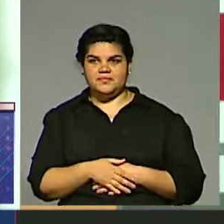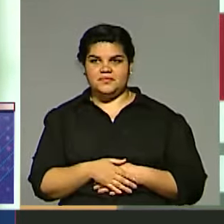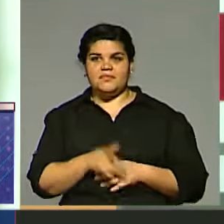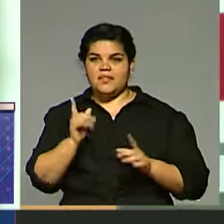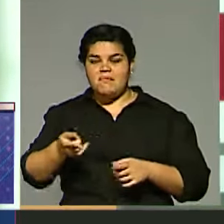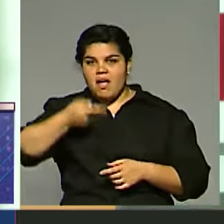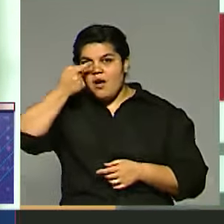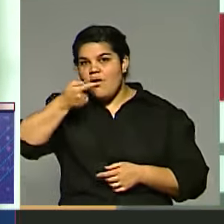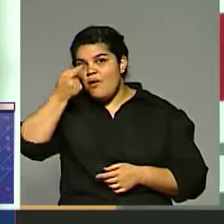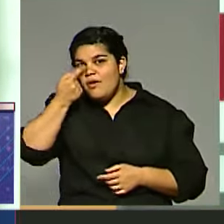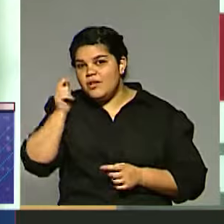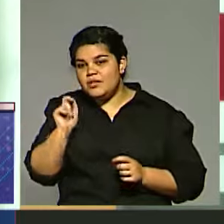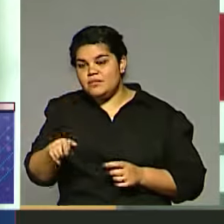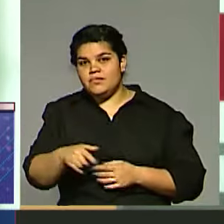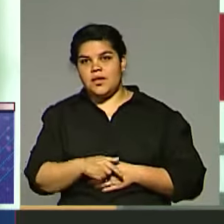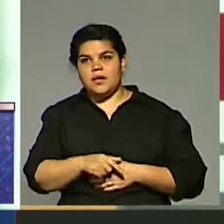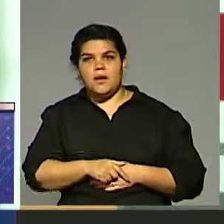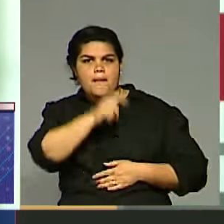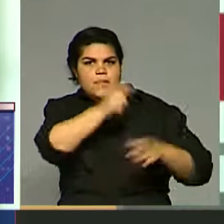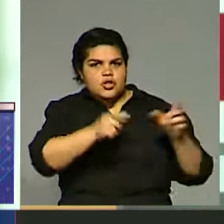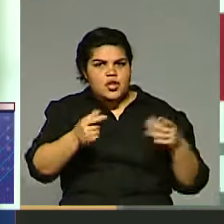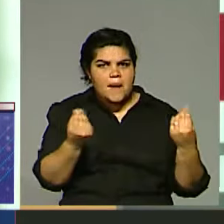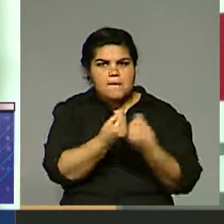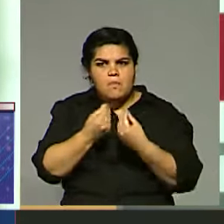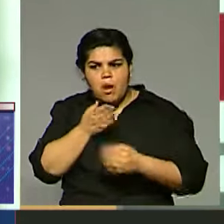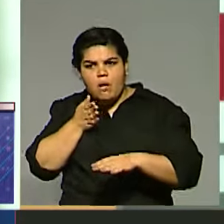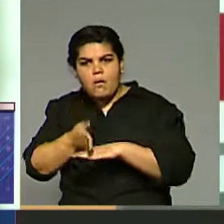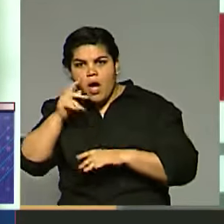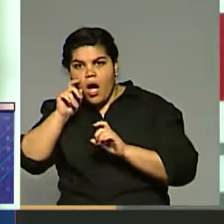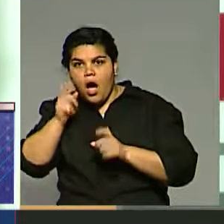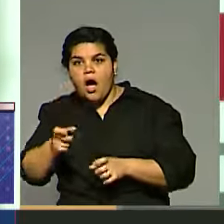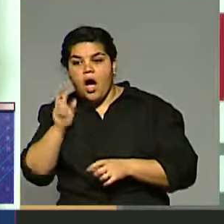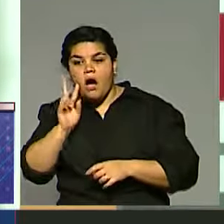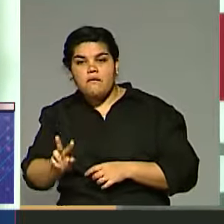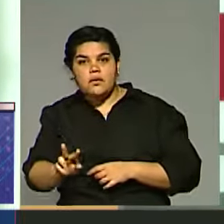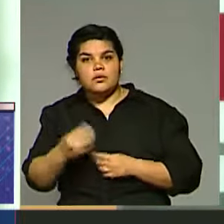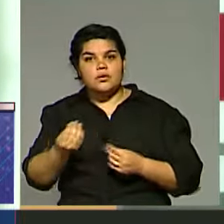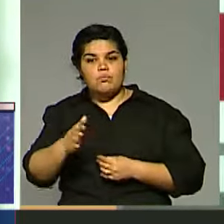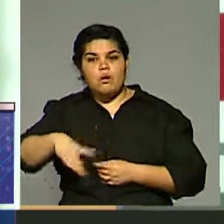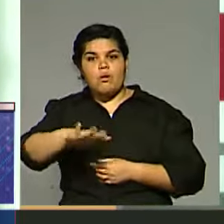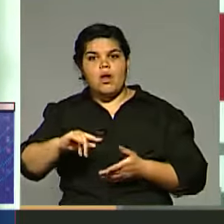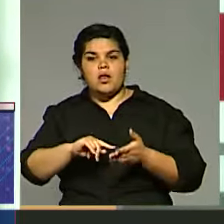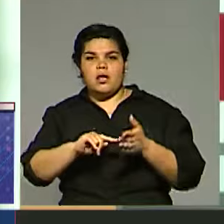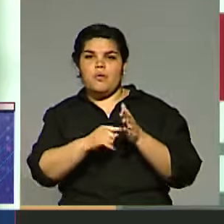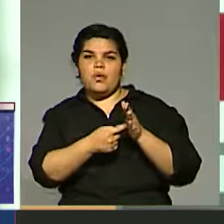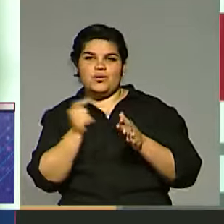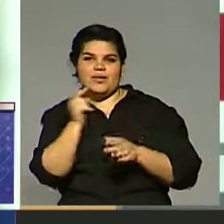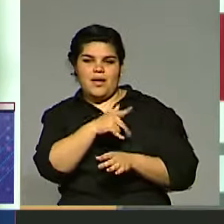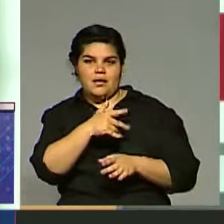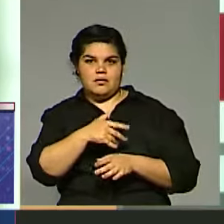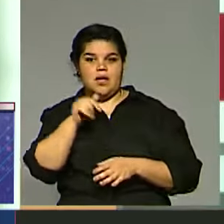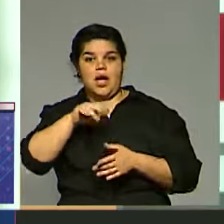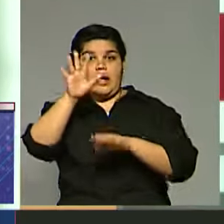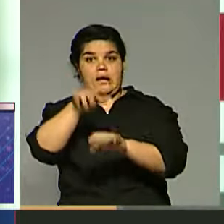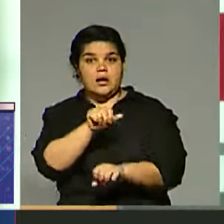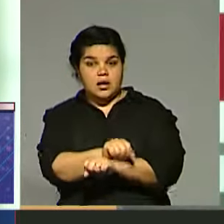gran curiosidad y muchos curiosos se acercaron a verlos a los All Blacks, que estuvieron en el penal 48 de San Martín compartiendo con los espartanos, los